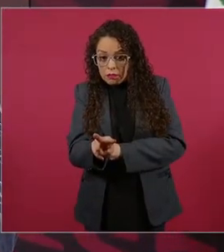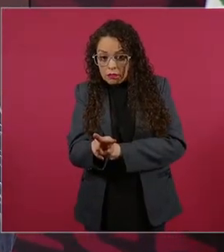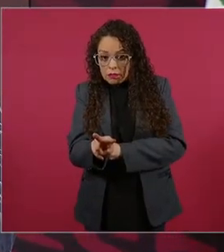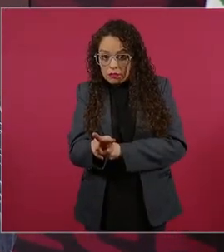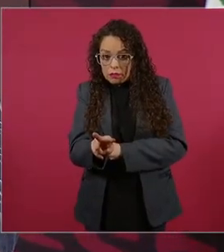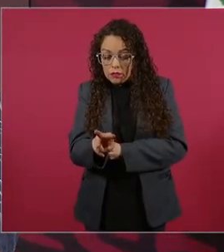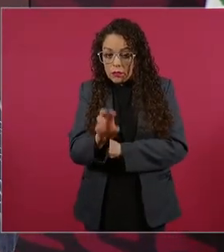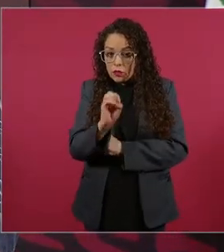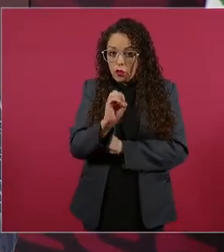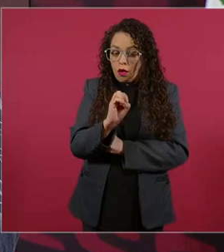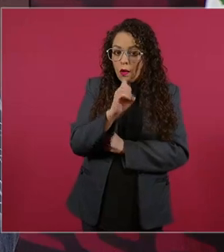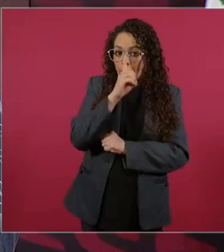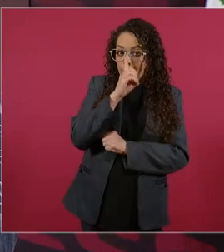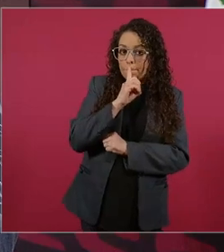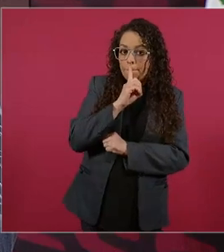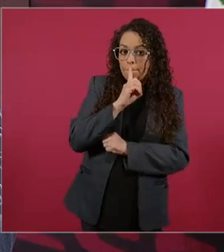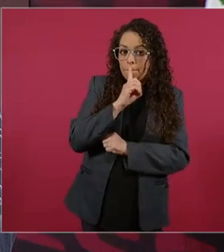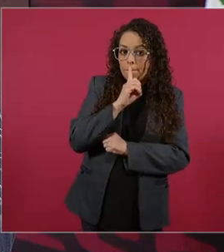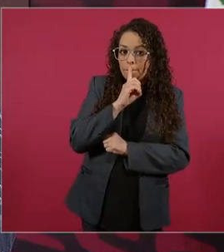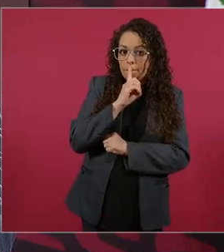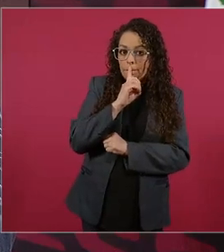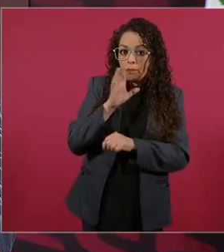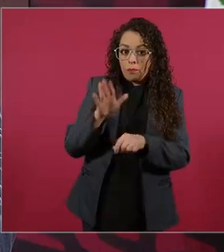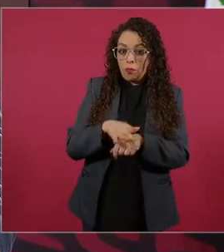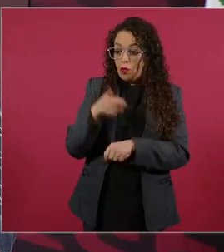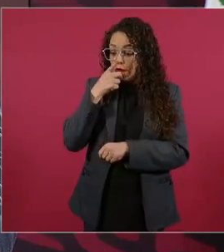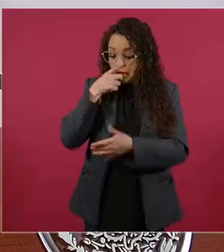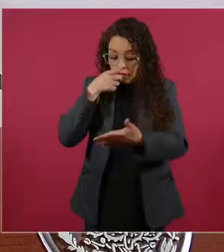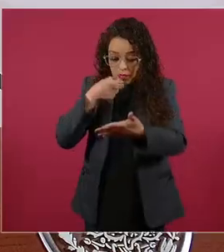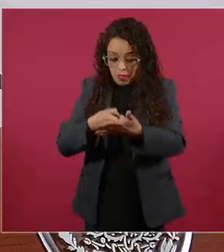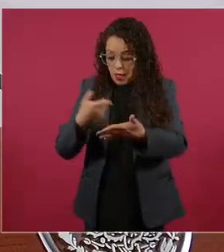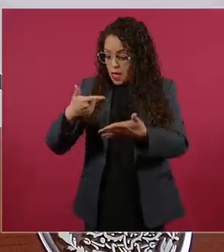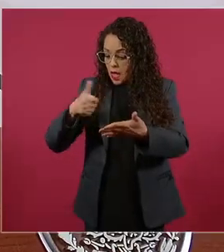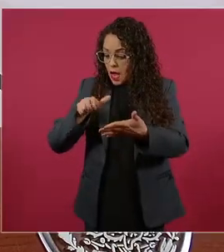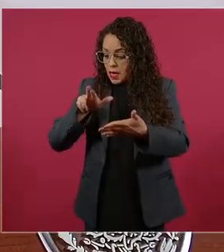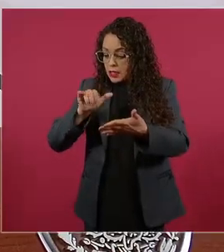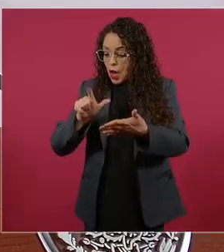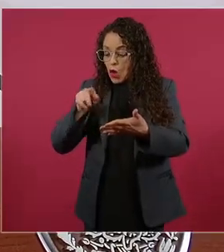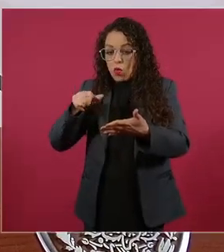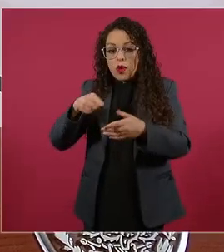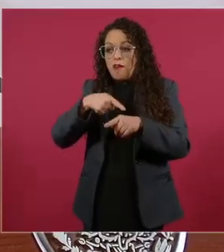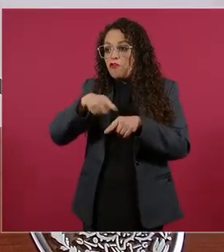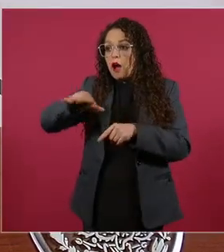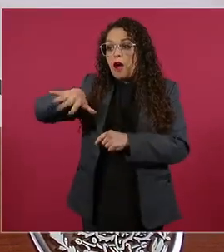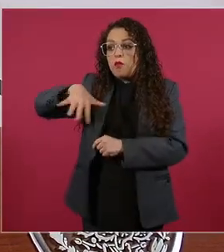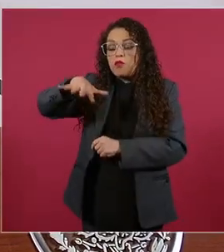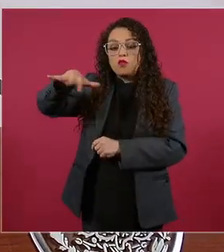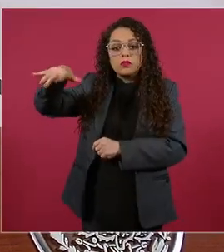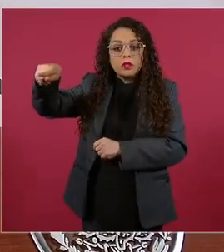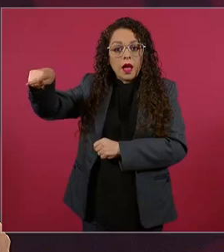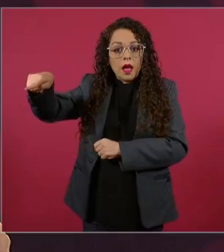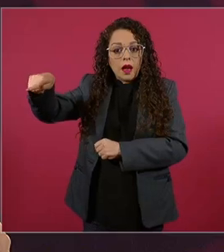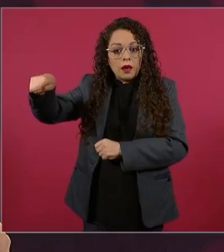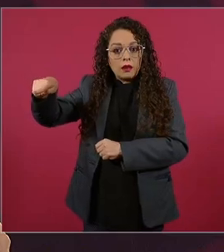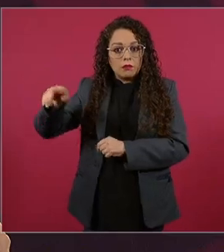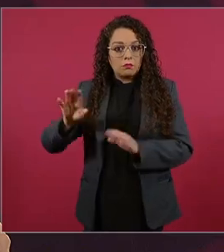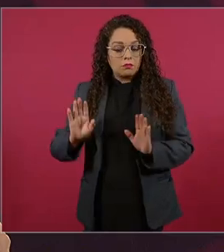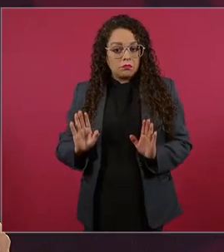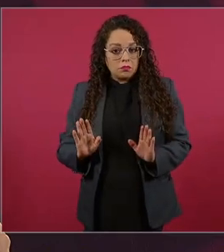buscar García Luna y qué tuvo él que ver. Ya